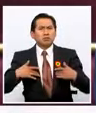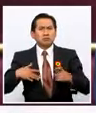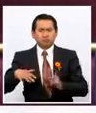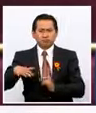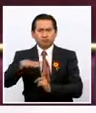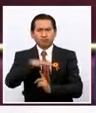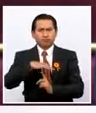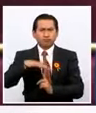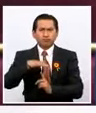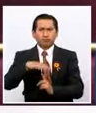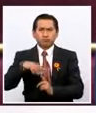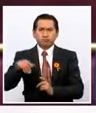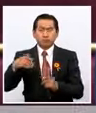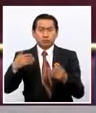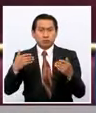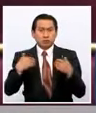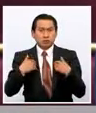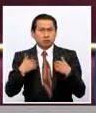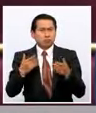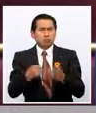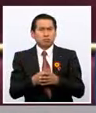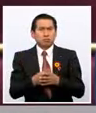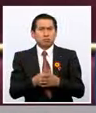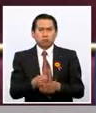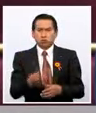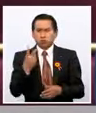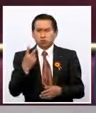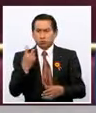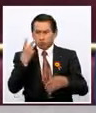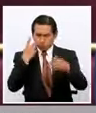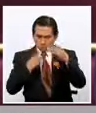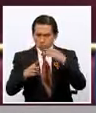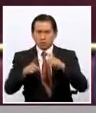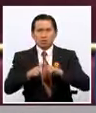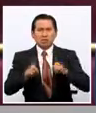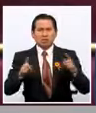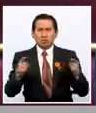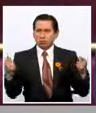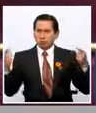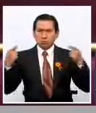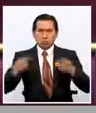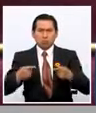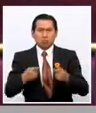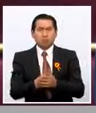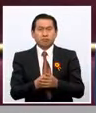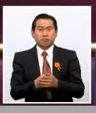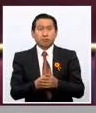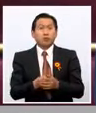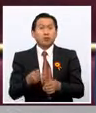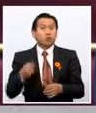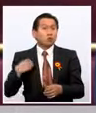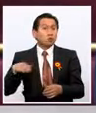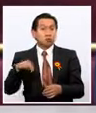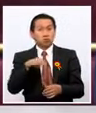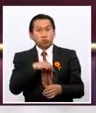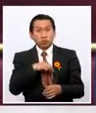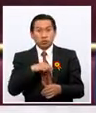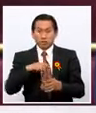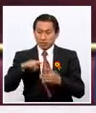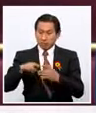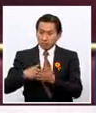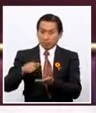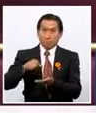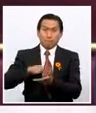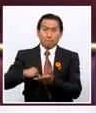el que se mira en frente a frente dos visiones distintas mientras nosotros hemos empezado el